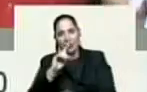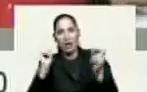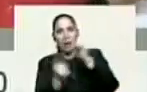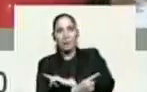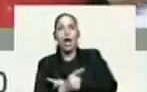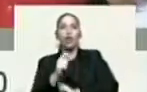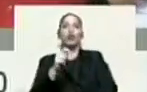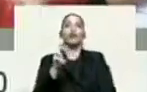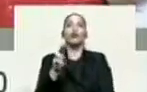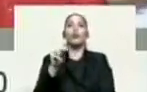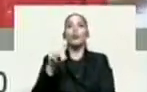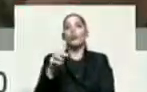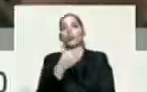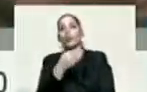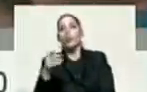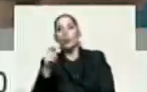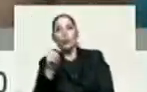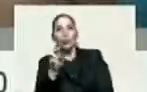¿Verdad?